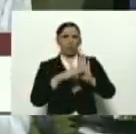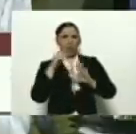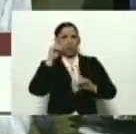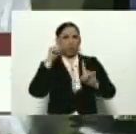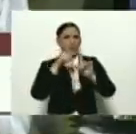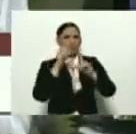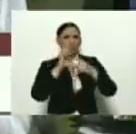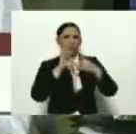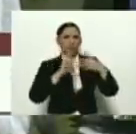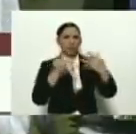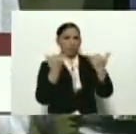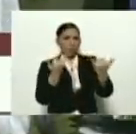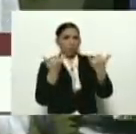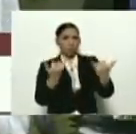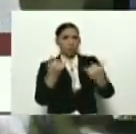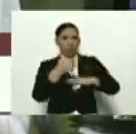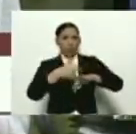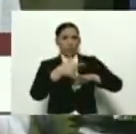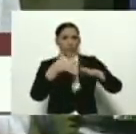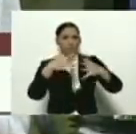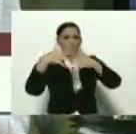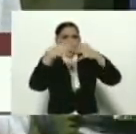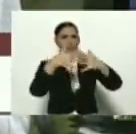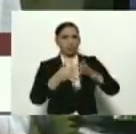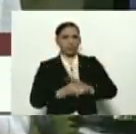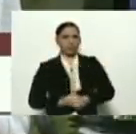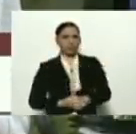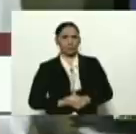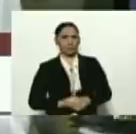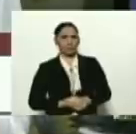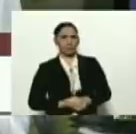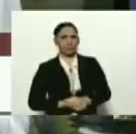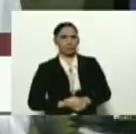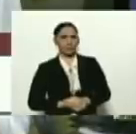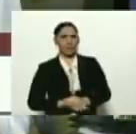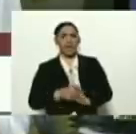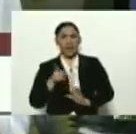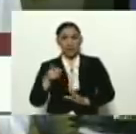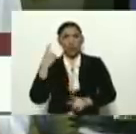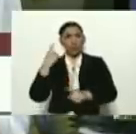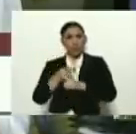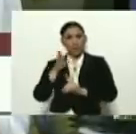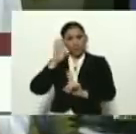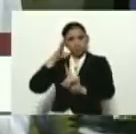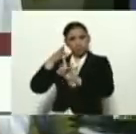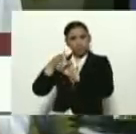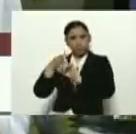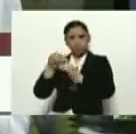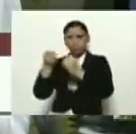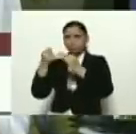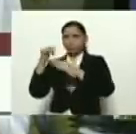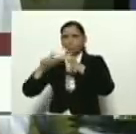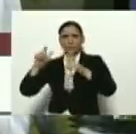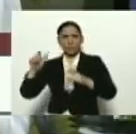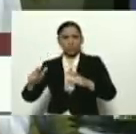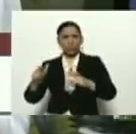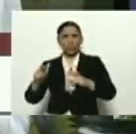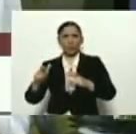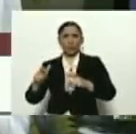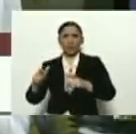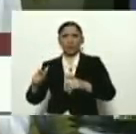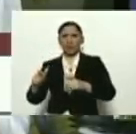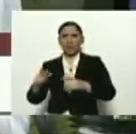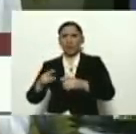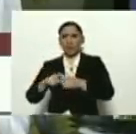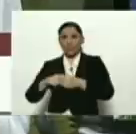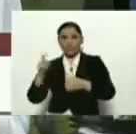del actual gobierno estadounidense. En lugar de atender las justas demandas de decenas de miles de personas que dentro y fuera